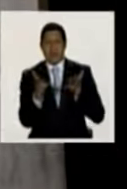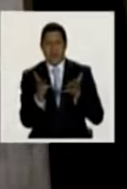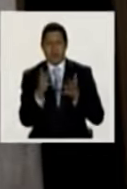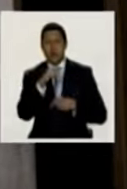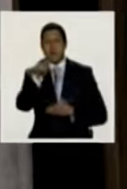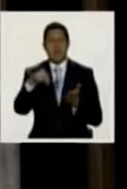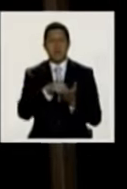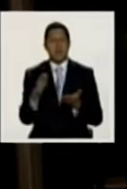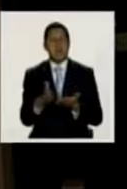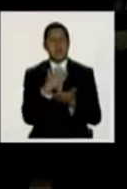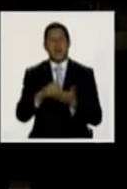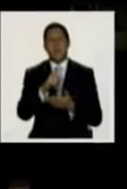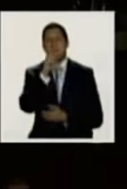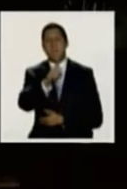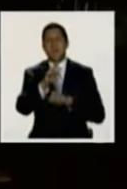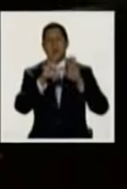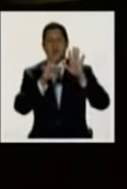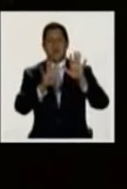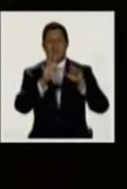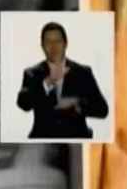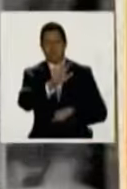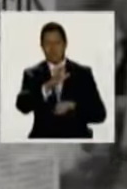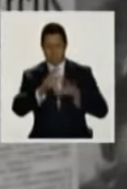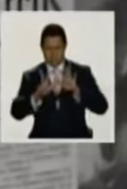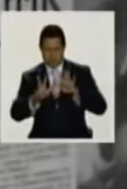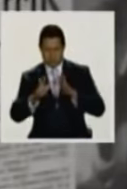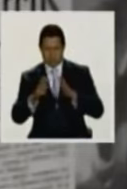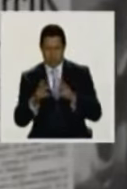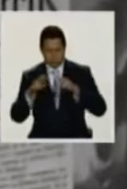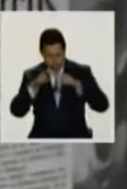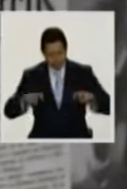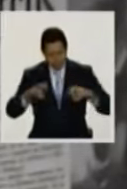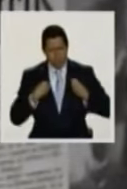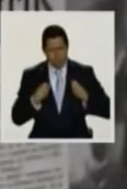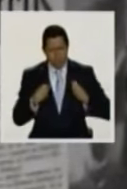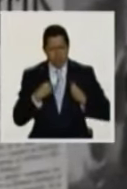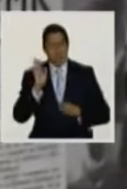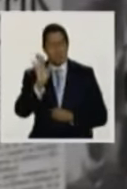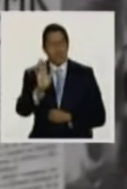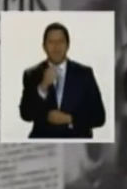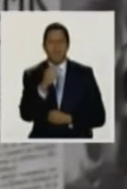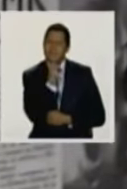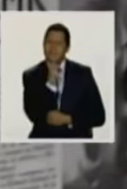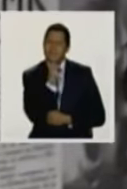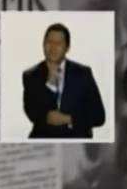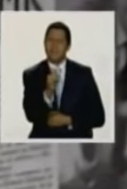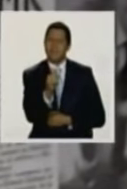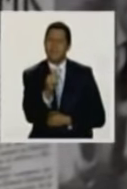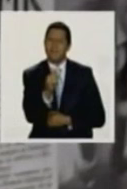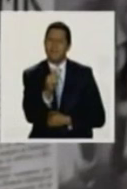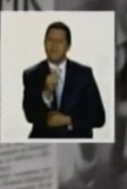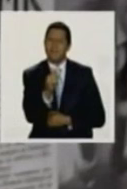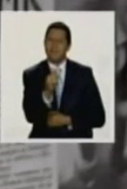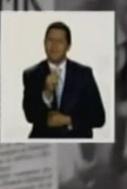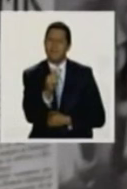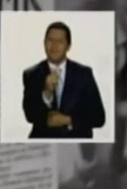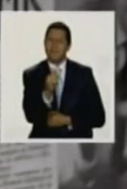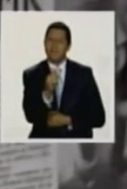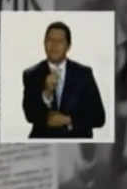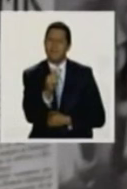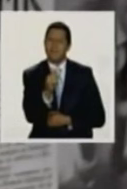Premio Nacional de Literatura en 1958. Estudiosos de su vida y obra señalan que Gallegos inserta en el